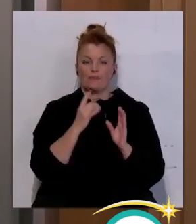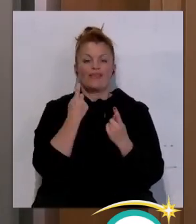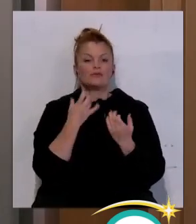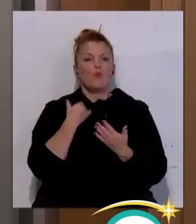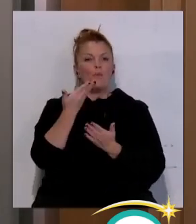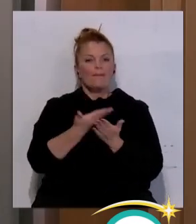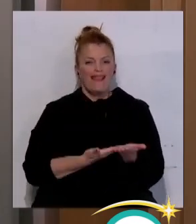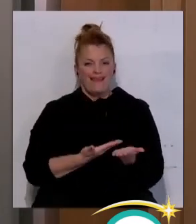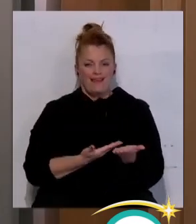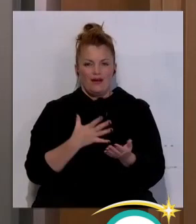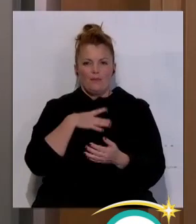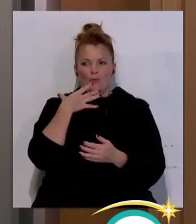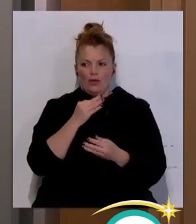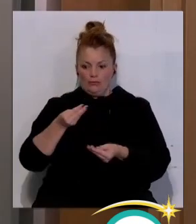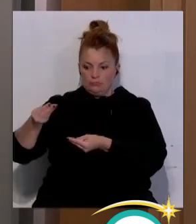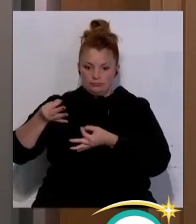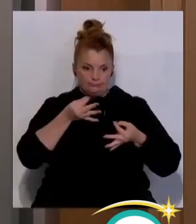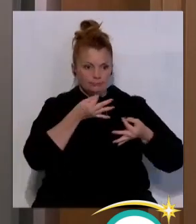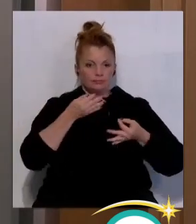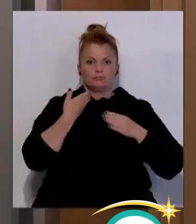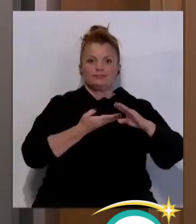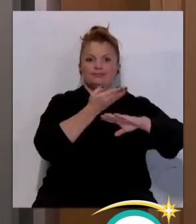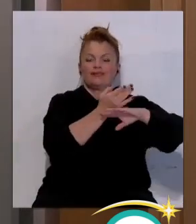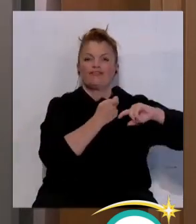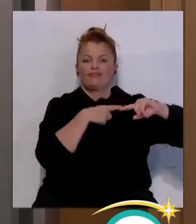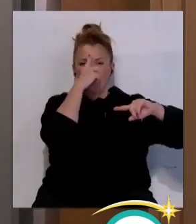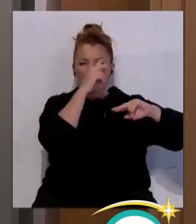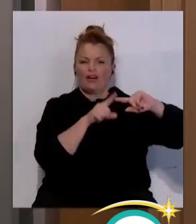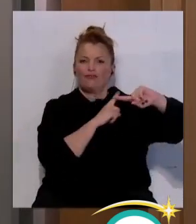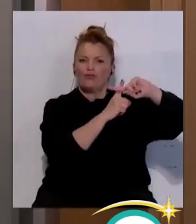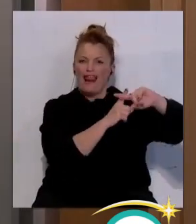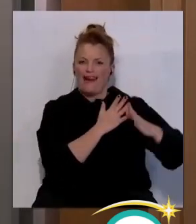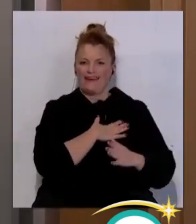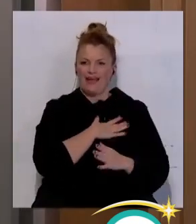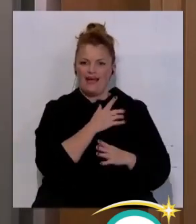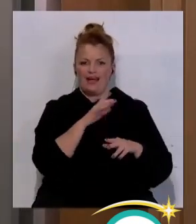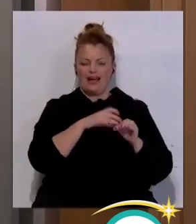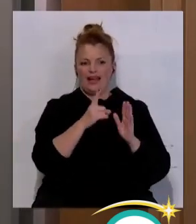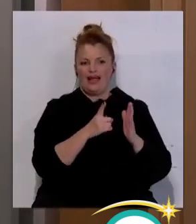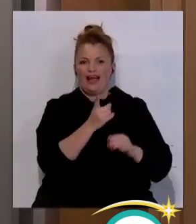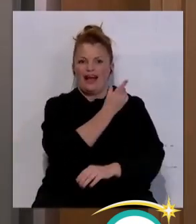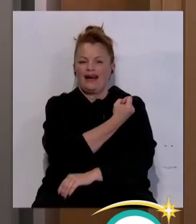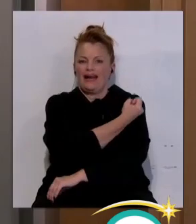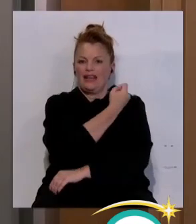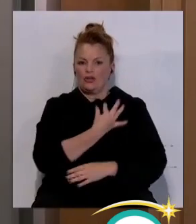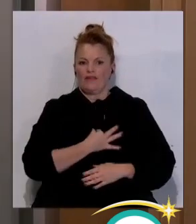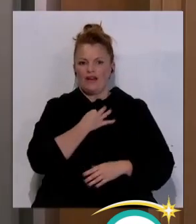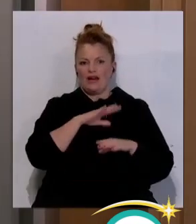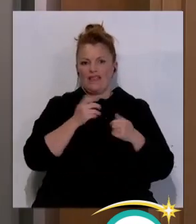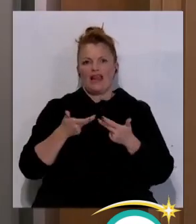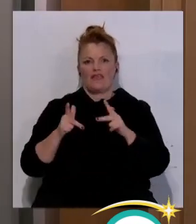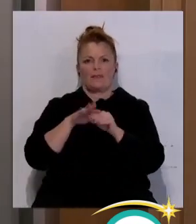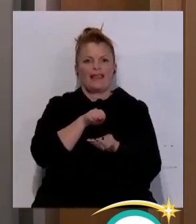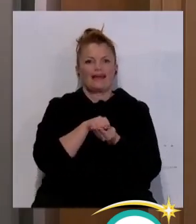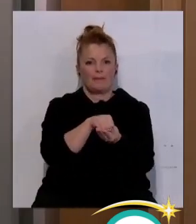papel para poder ir a, para que la funeraria, que es quien lo tramita, vaya al registro civil y le den la licencia de enterramiento, ¿no? Lo que ocurre